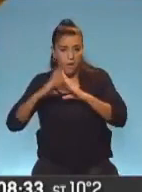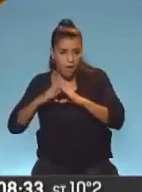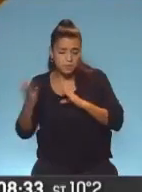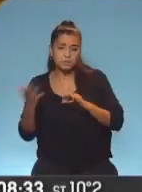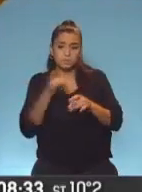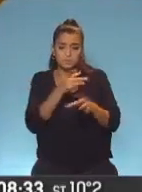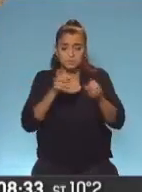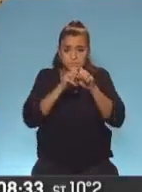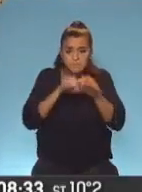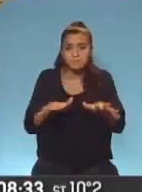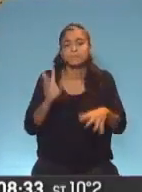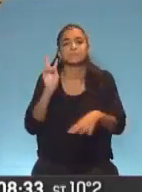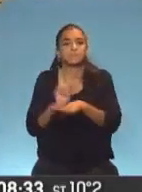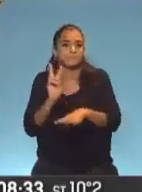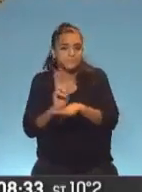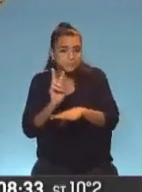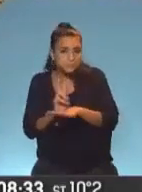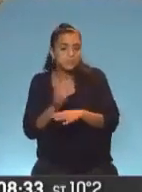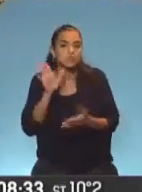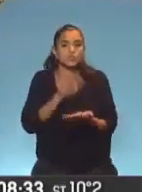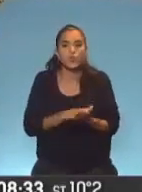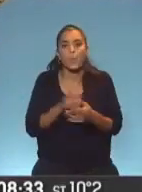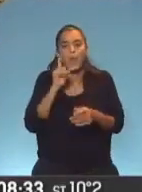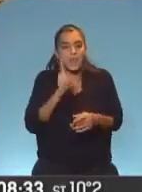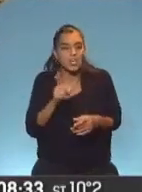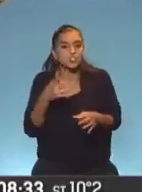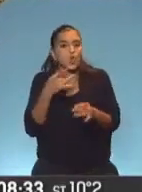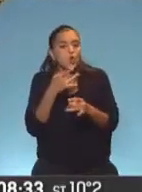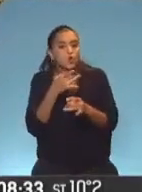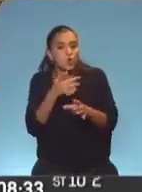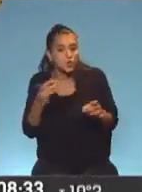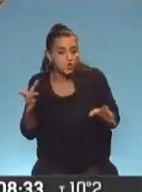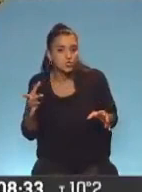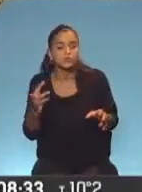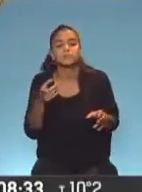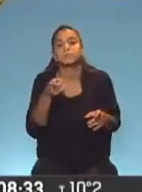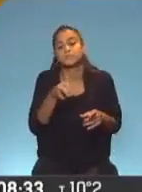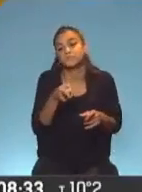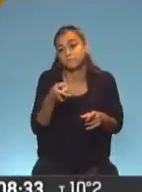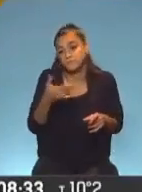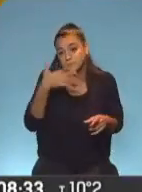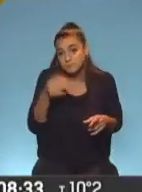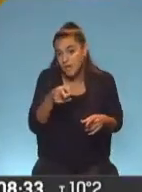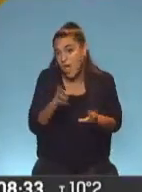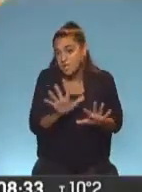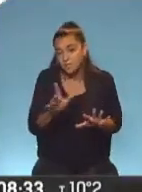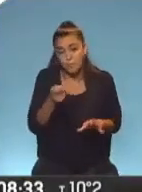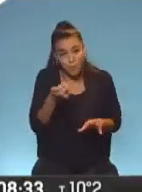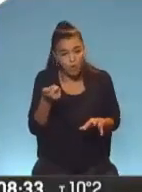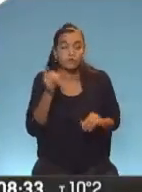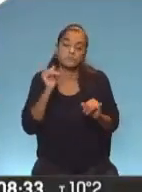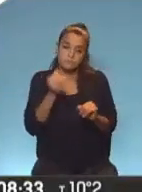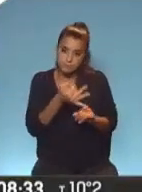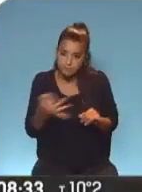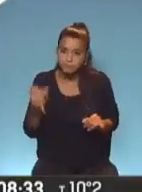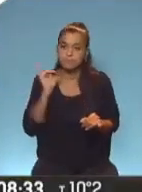la pandemia estén protegidas del riesgo de contagio, lo cierto es que esto viene pasando poco. Sí,